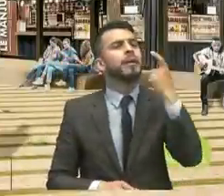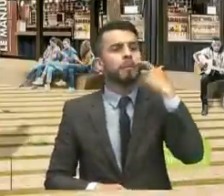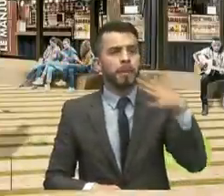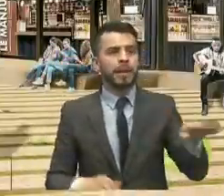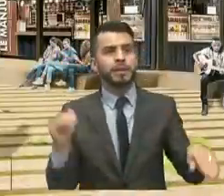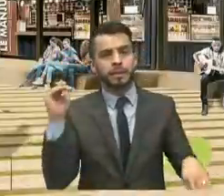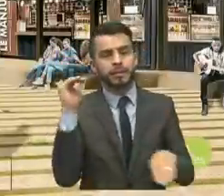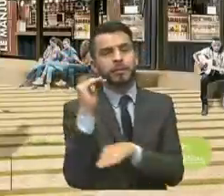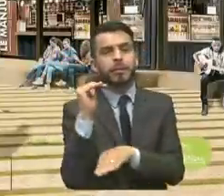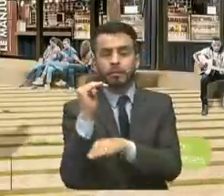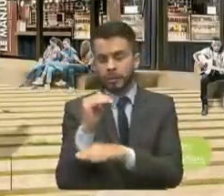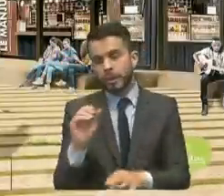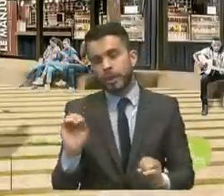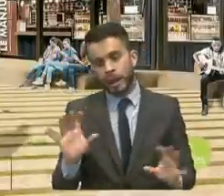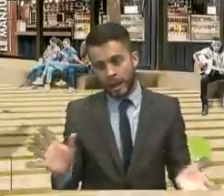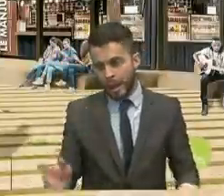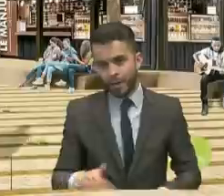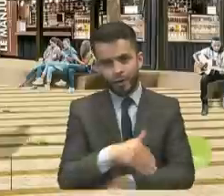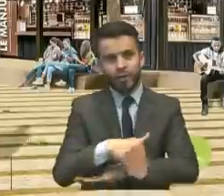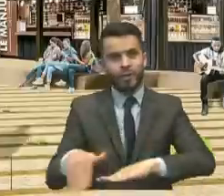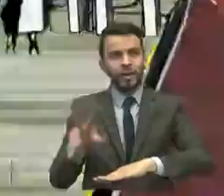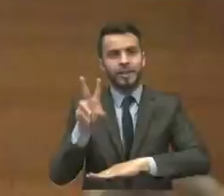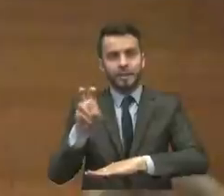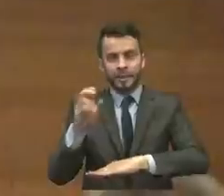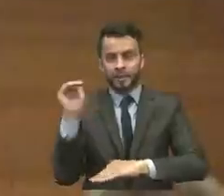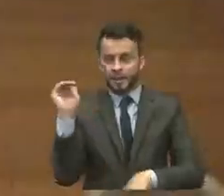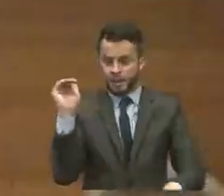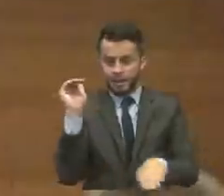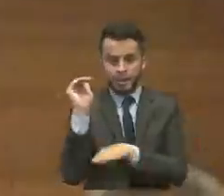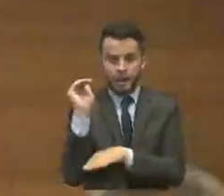Claro, tiene que ser como un paradero porque es donde se sube y se baja gente.